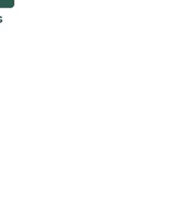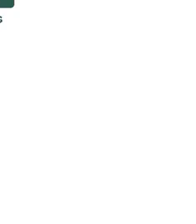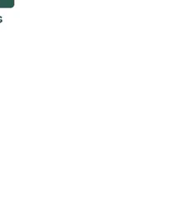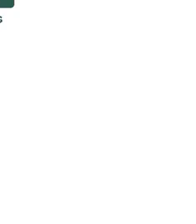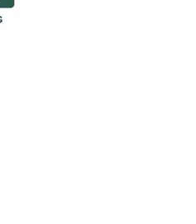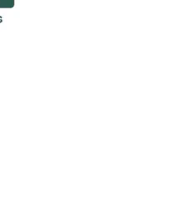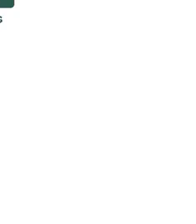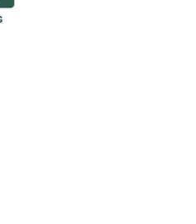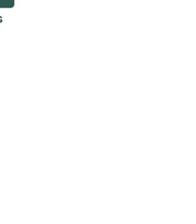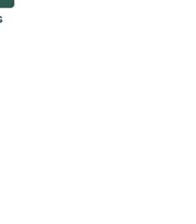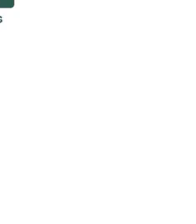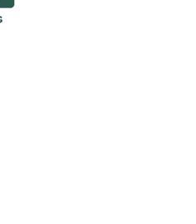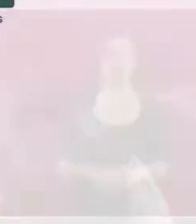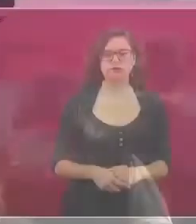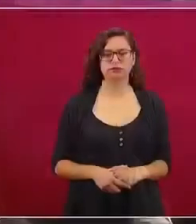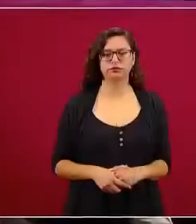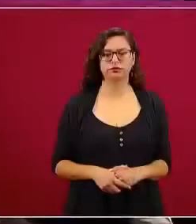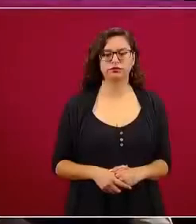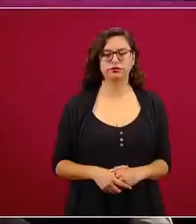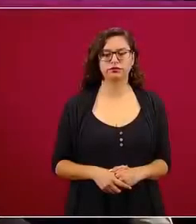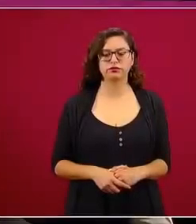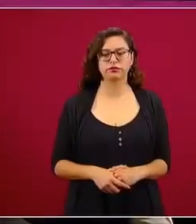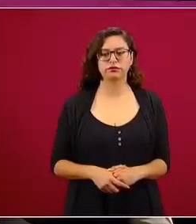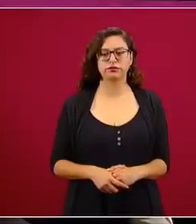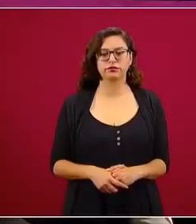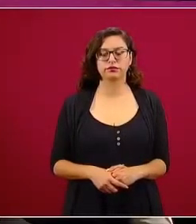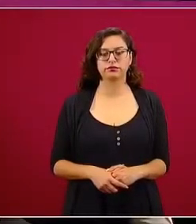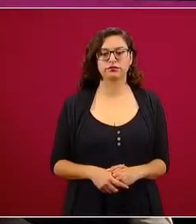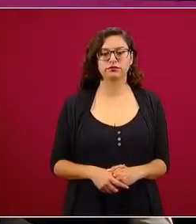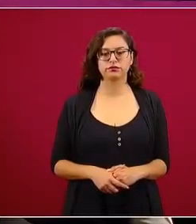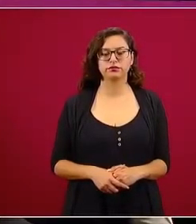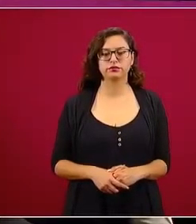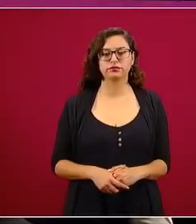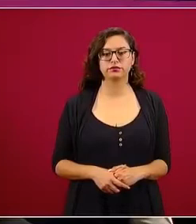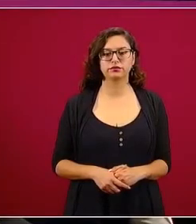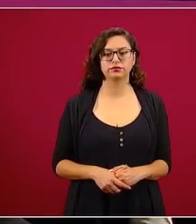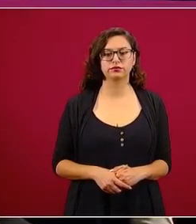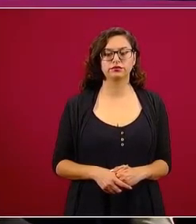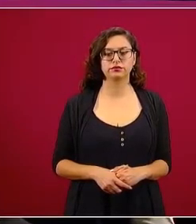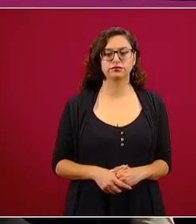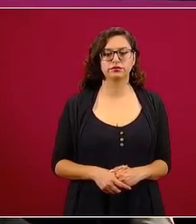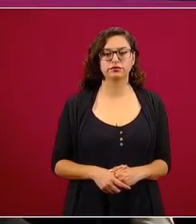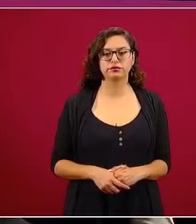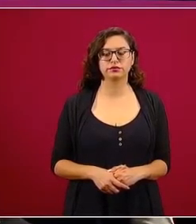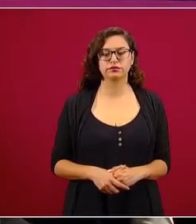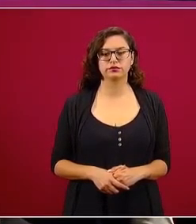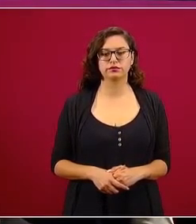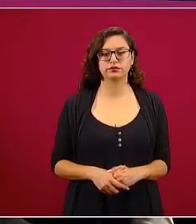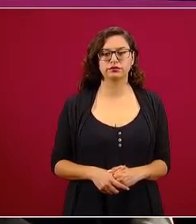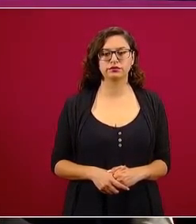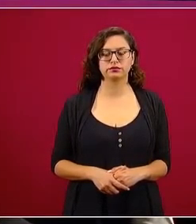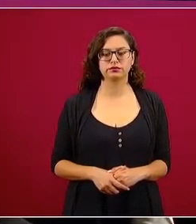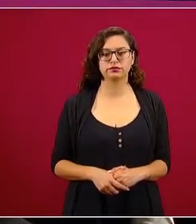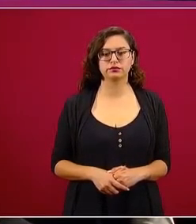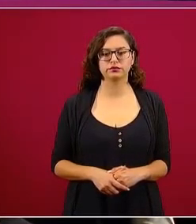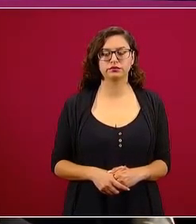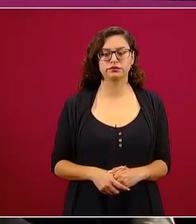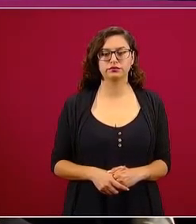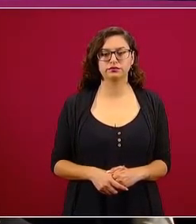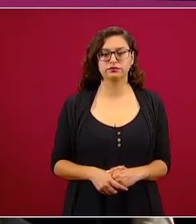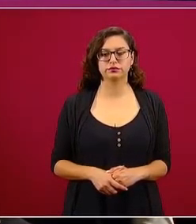un 93% de disponibilidad y por lo tanto pocas personas hospitalizadas con